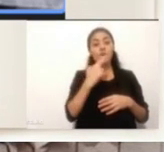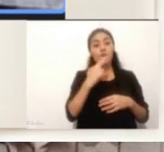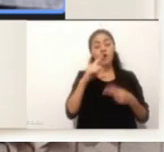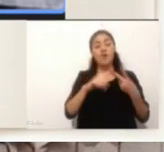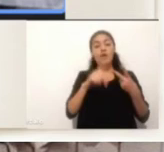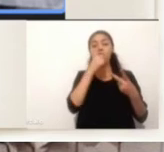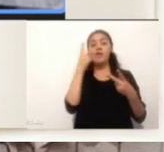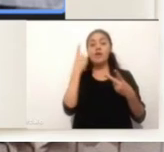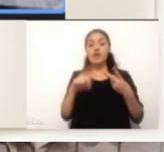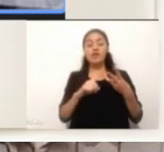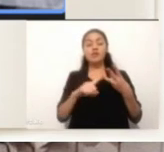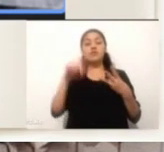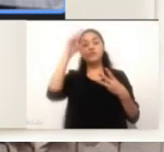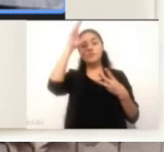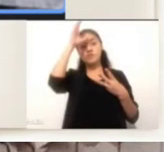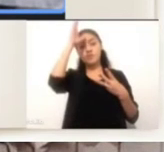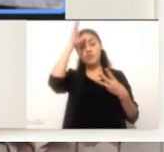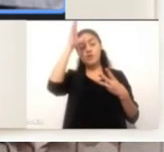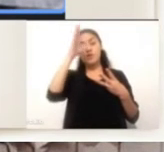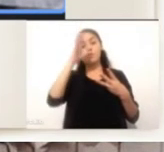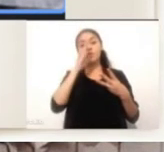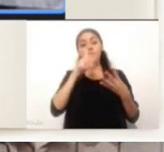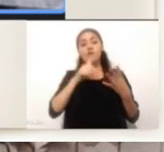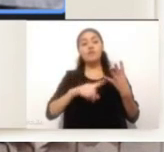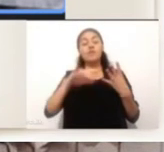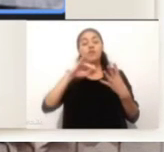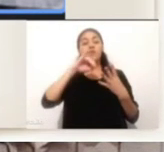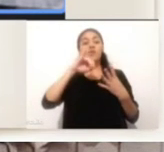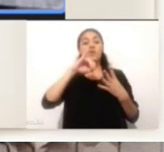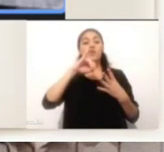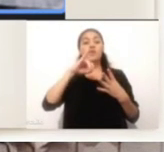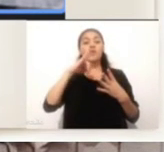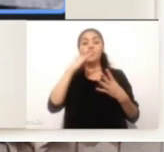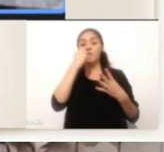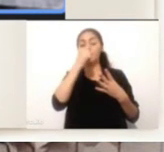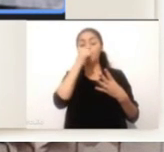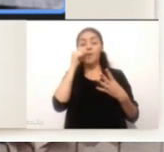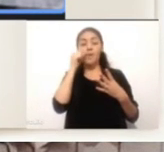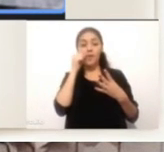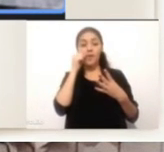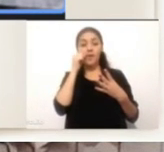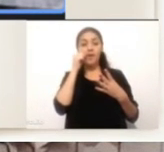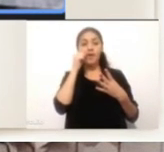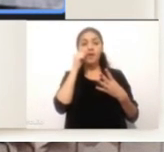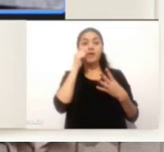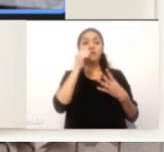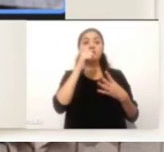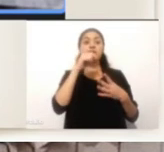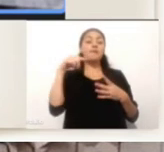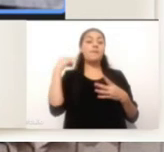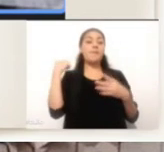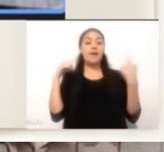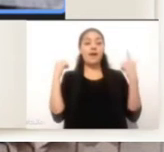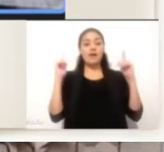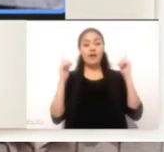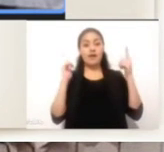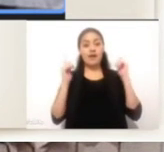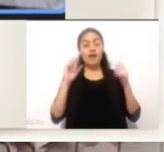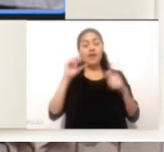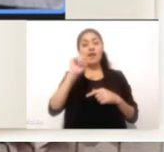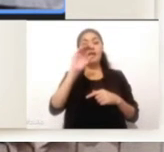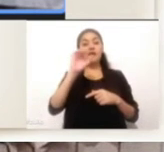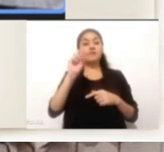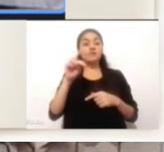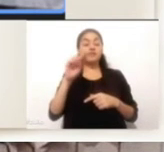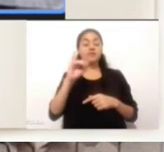Cuauhtémoc, Juárez, Ascensión y Parral, así como un juicio para la protección de los derechos de la ciudadanía